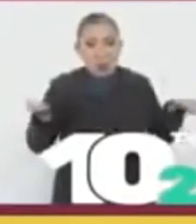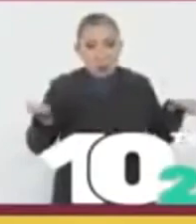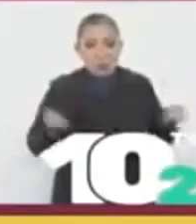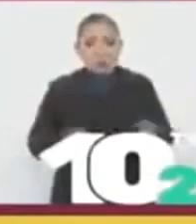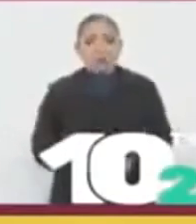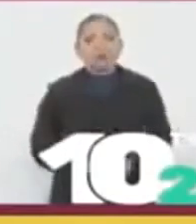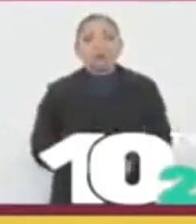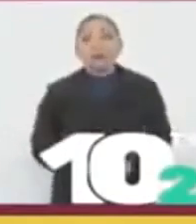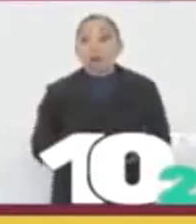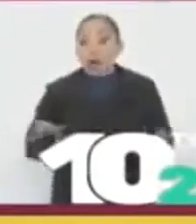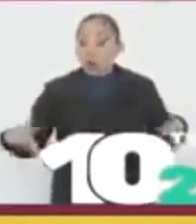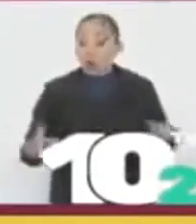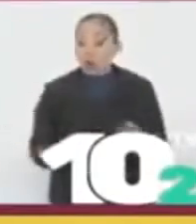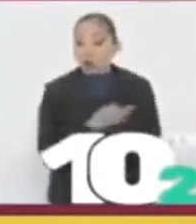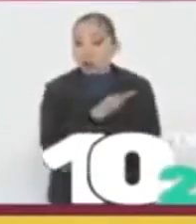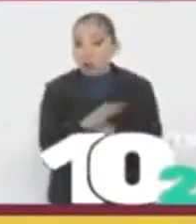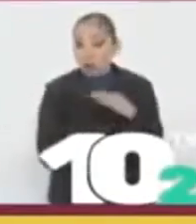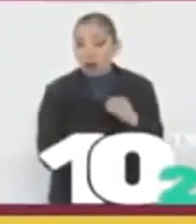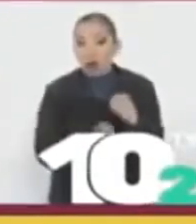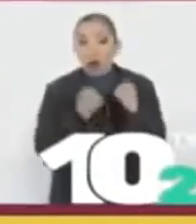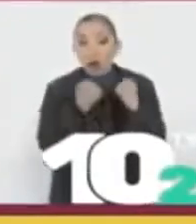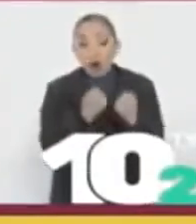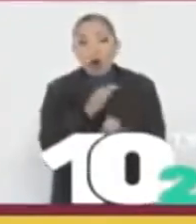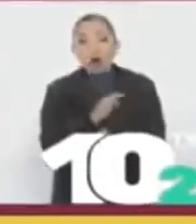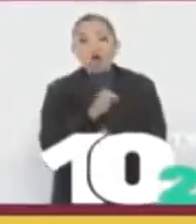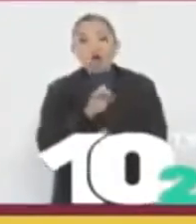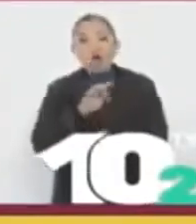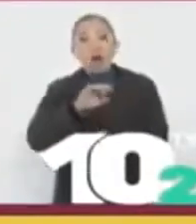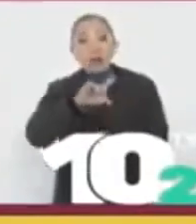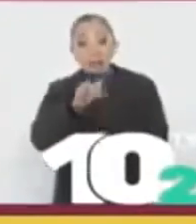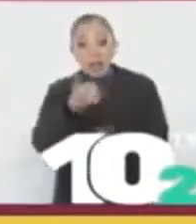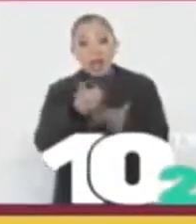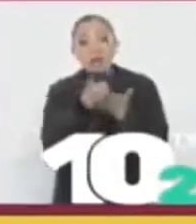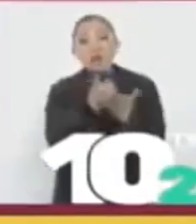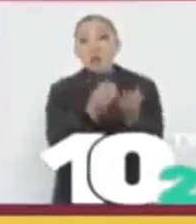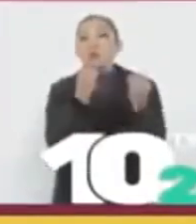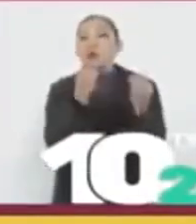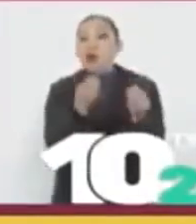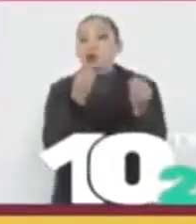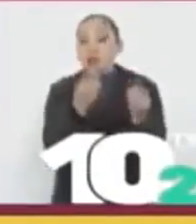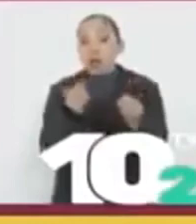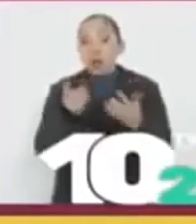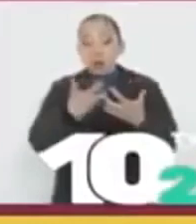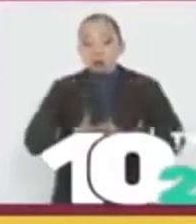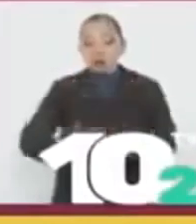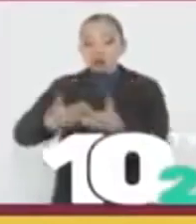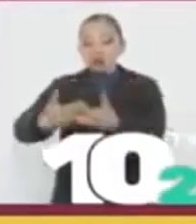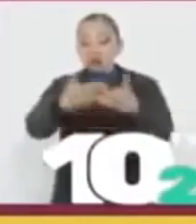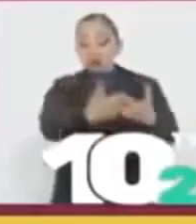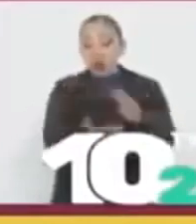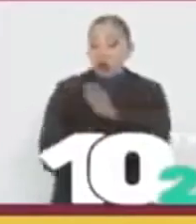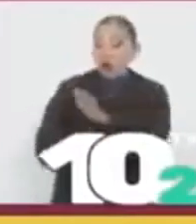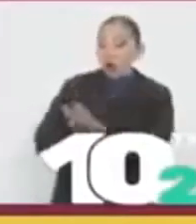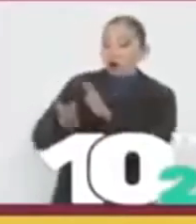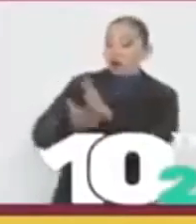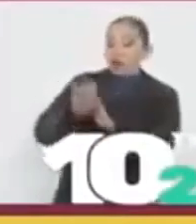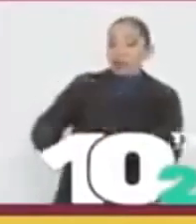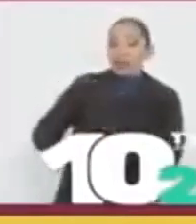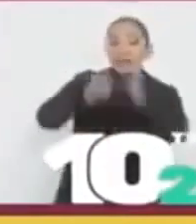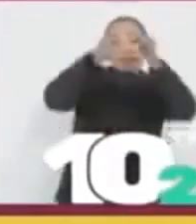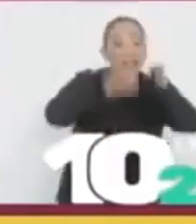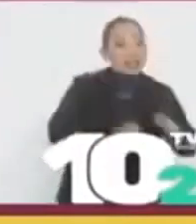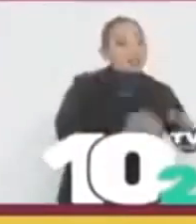aros. Por todo eso, las fuerzas son muy importantes en el funcionamiento de máquinas, en la construcción